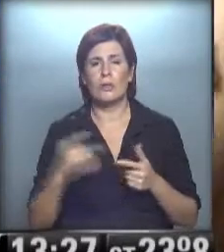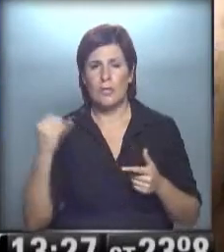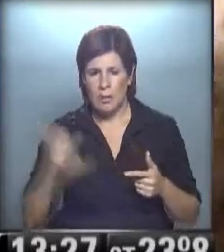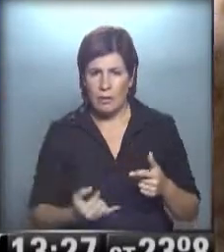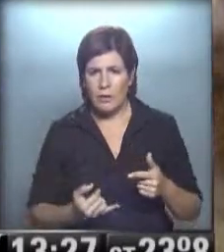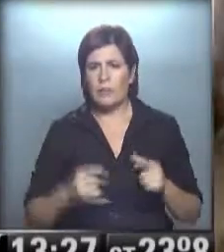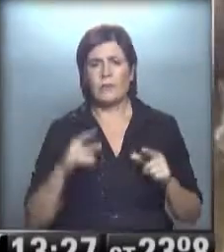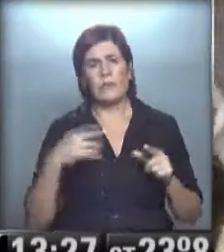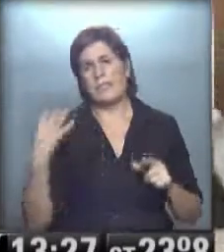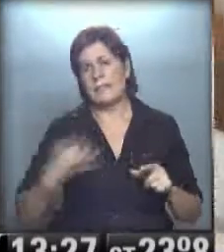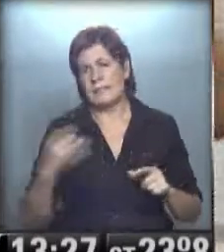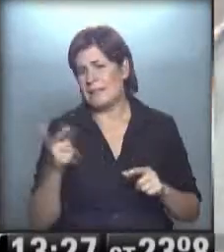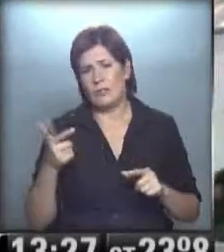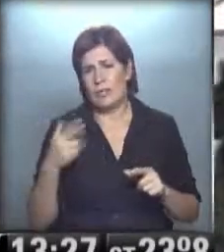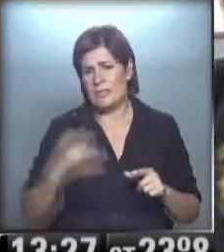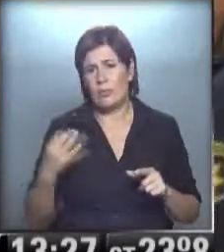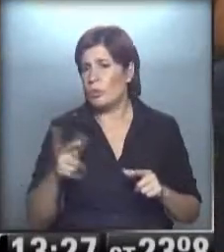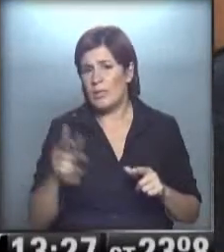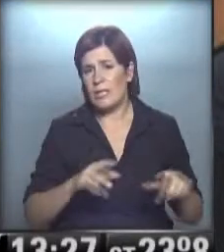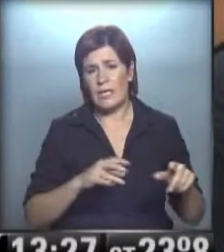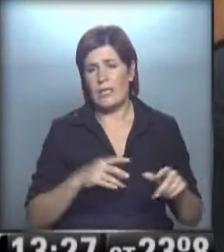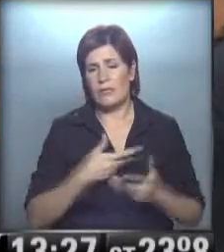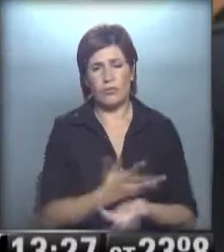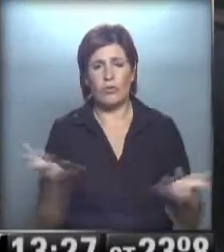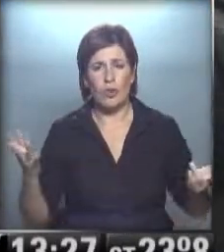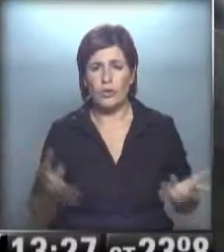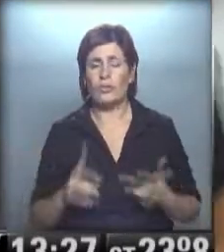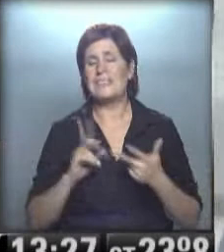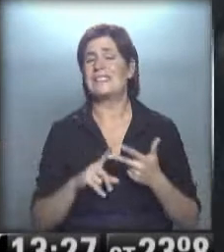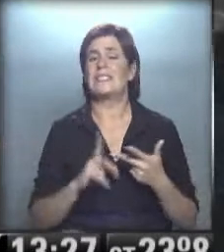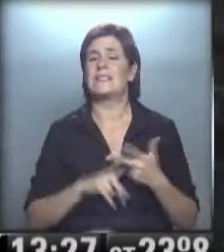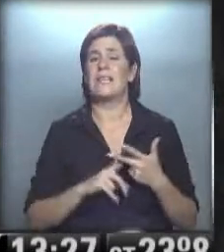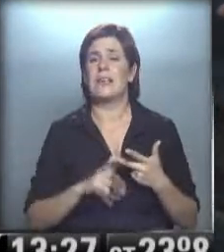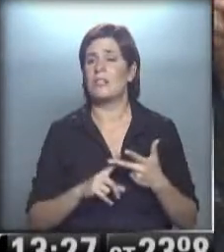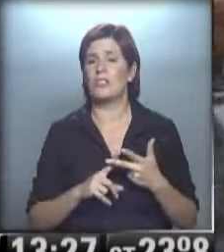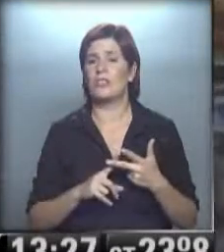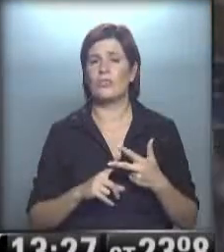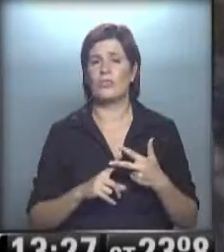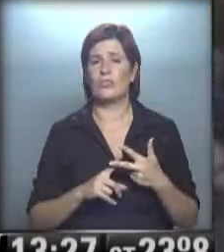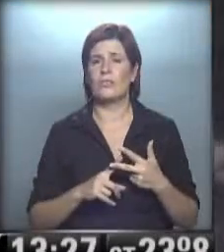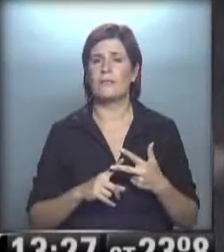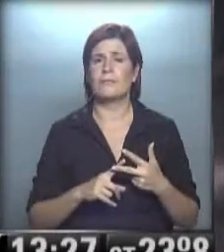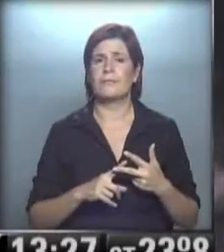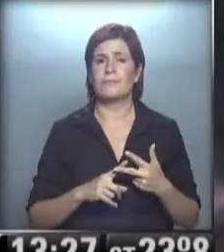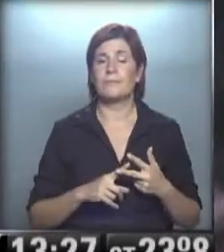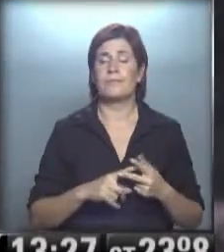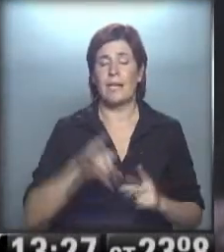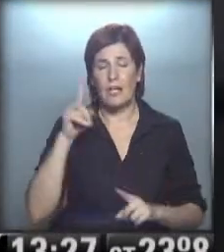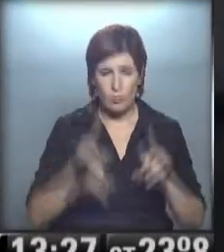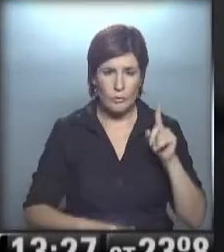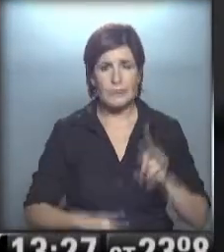de inseguridad pública tercero porque efectivamente allí altas autoridades